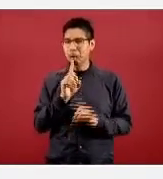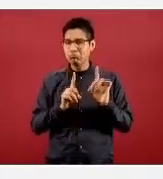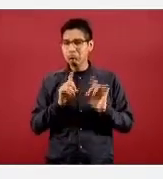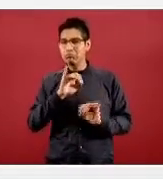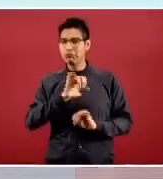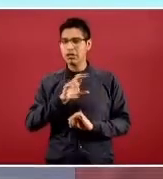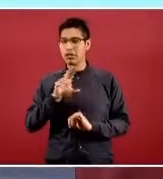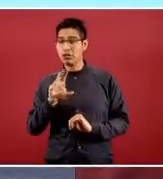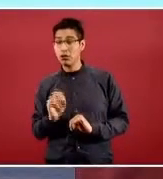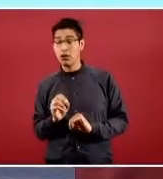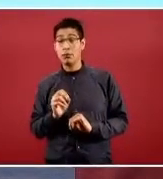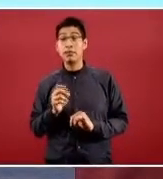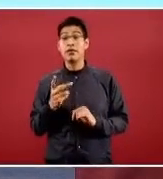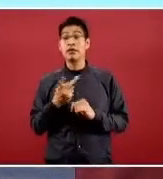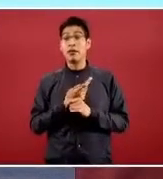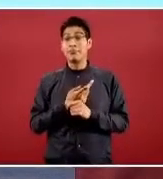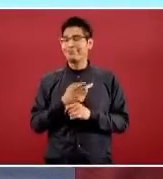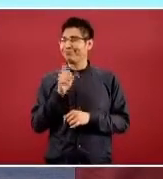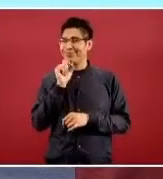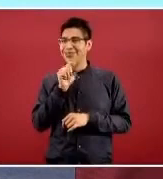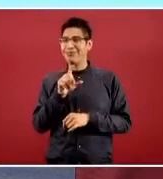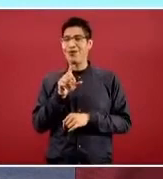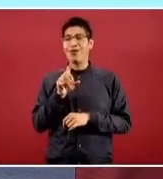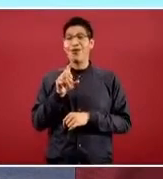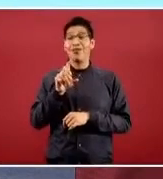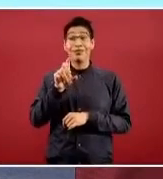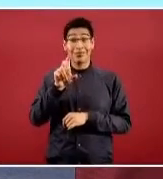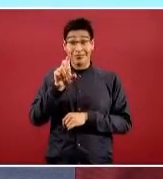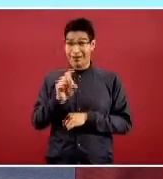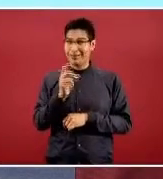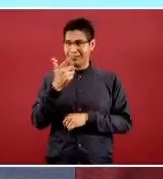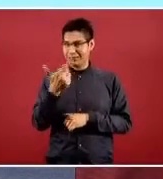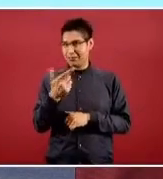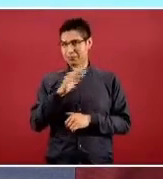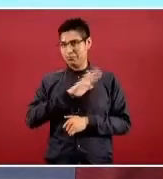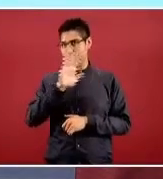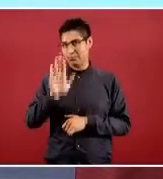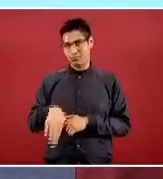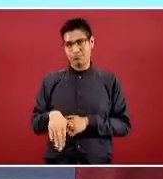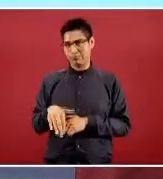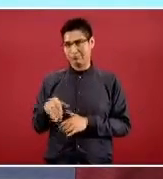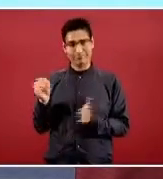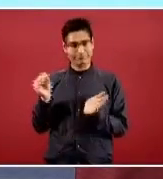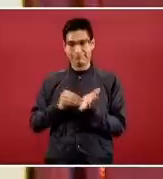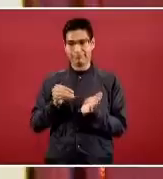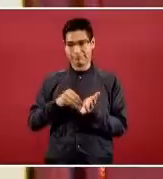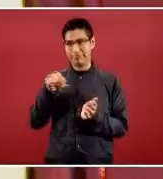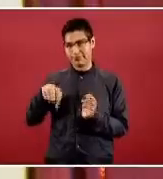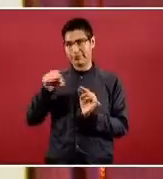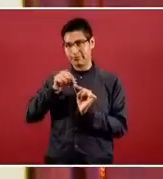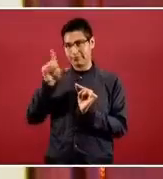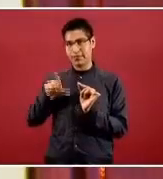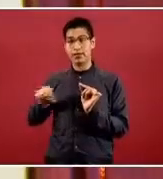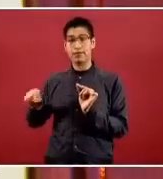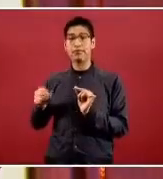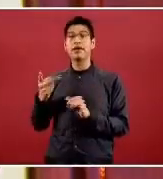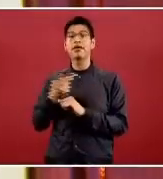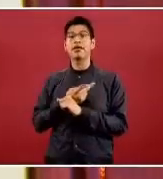las defunciones que han ocurrido en total desde que inició la presencia del virus en el país. Son más